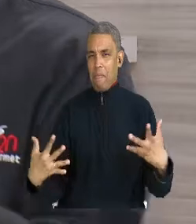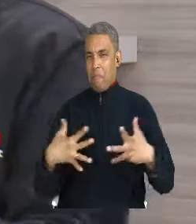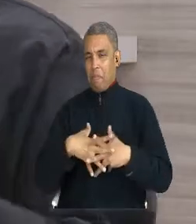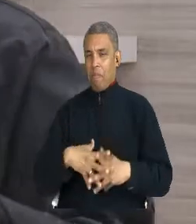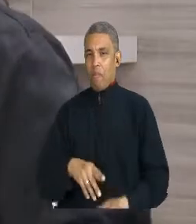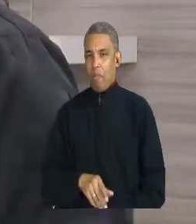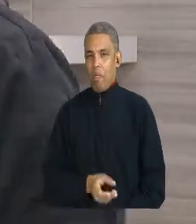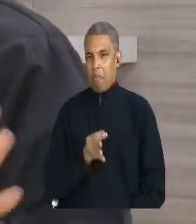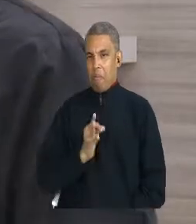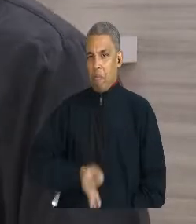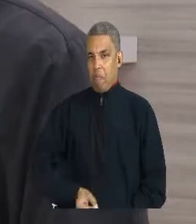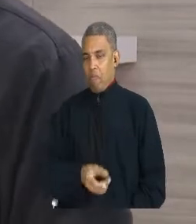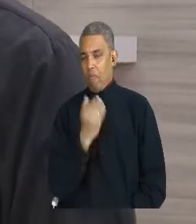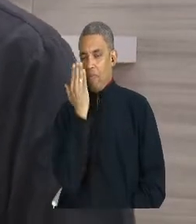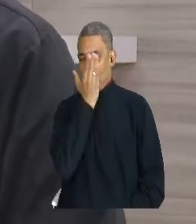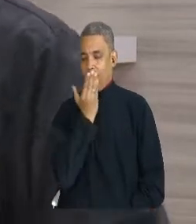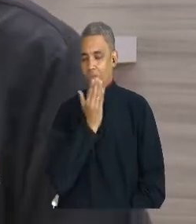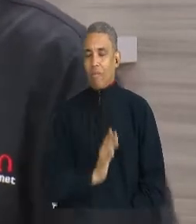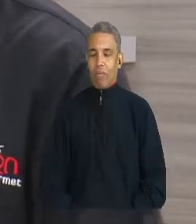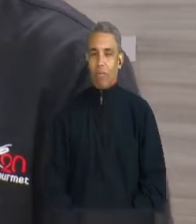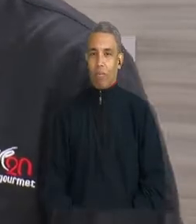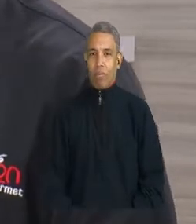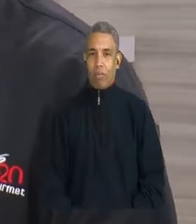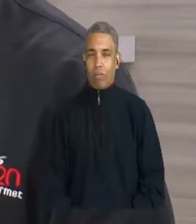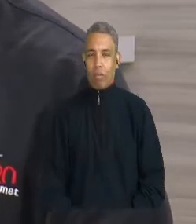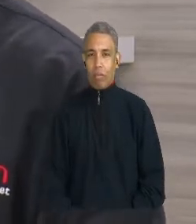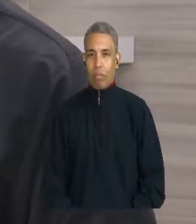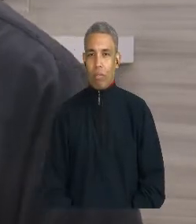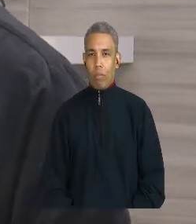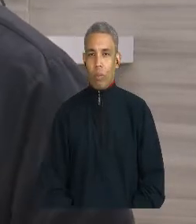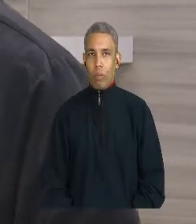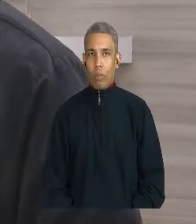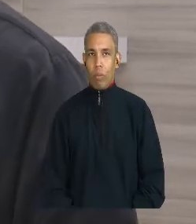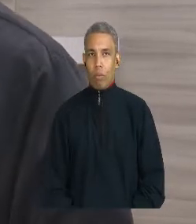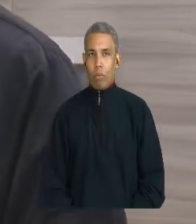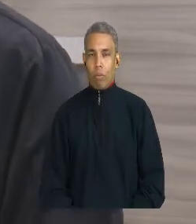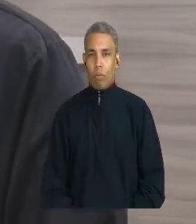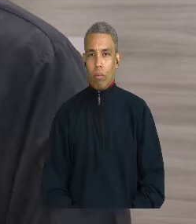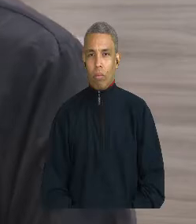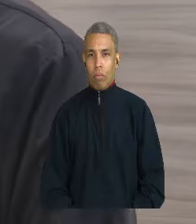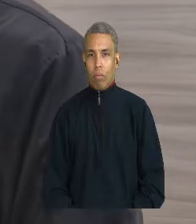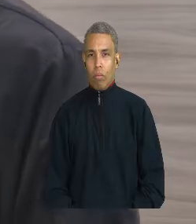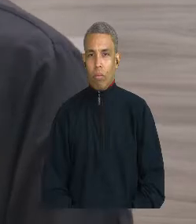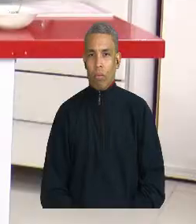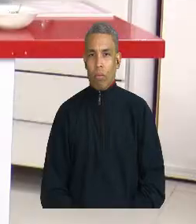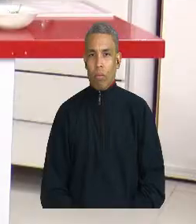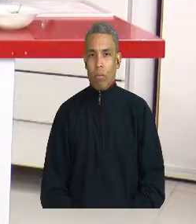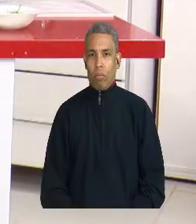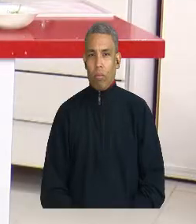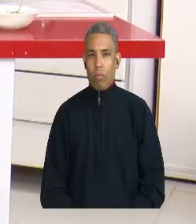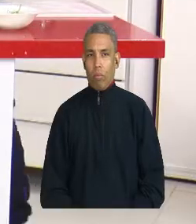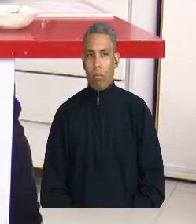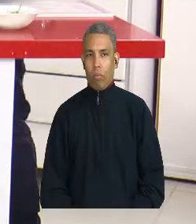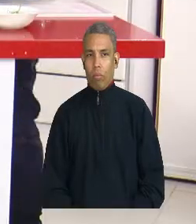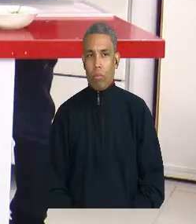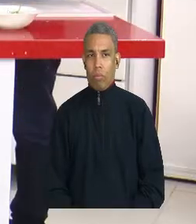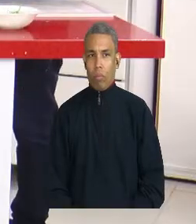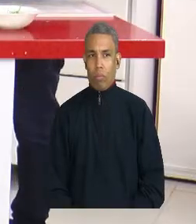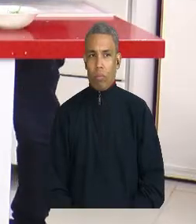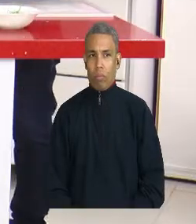yogur para que se activen, ¿no? Y ahí se activan sin necesidad de utilizar otros productos. Bueno, a mí ahora, me ha gustado precisamente esta